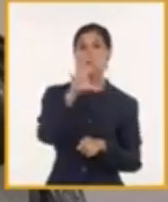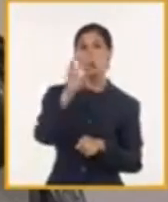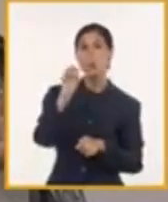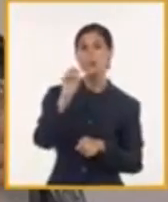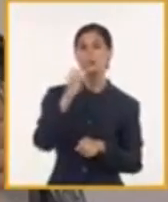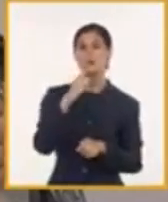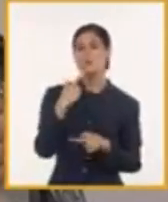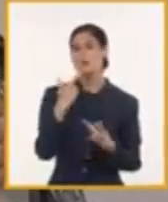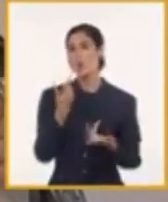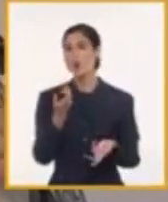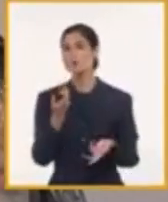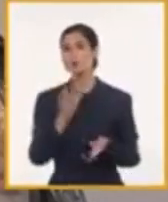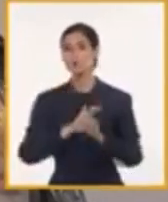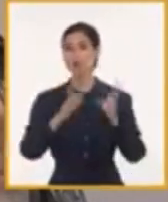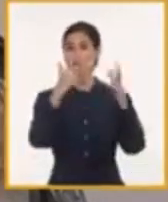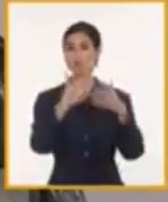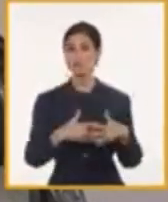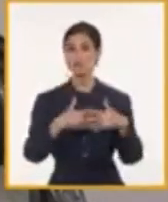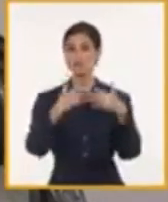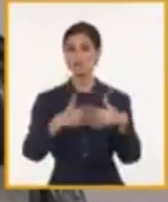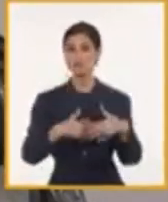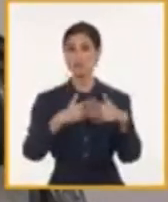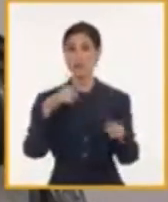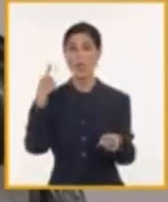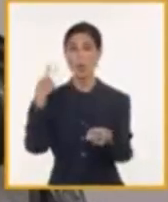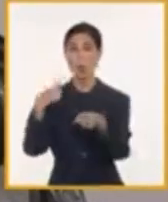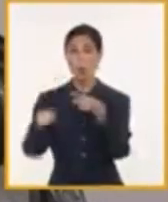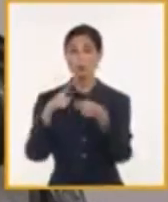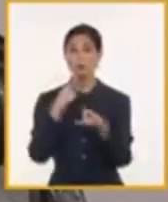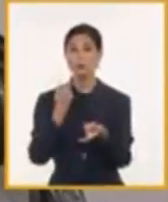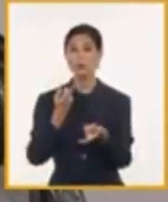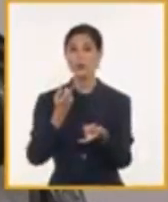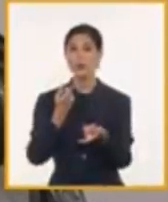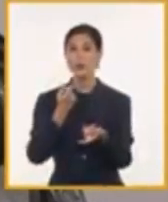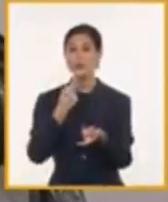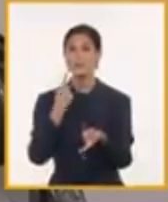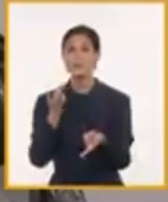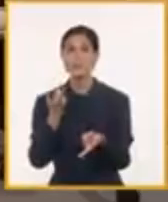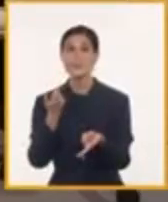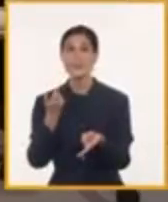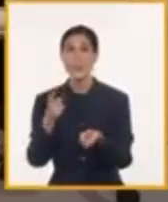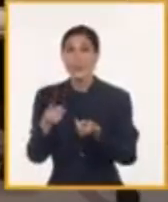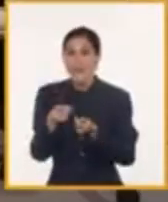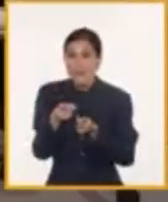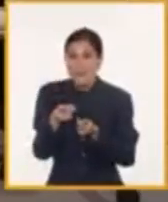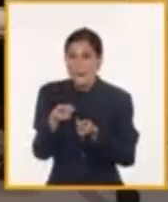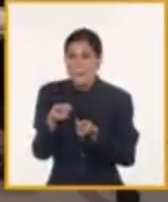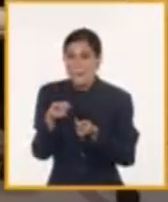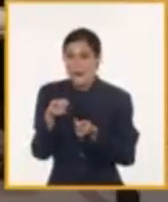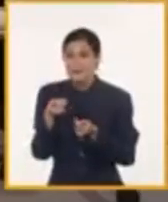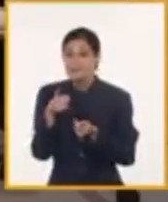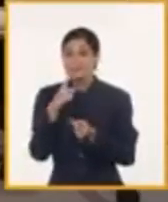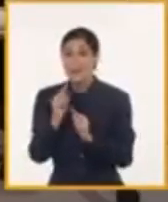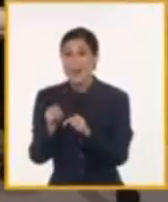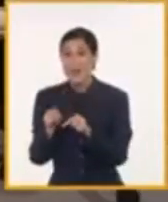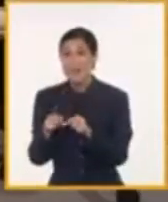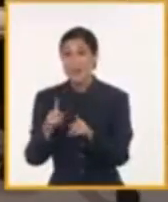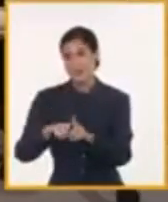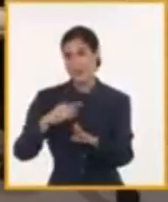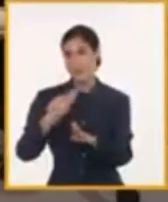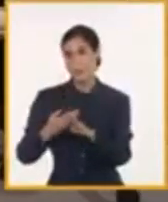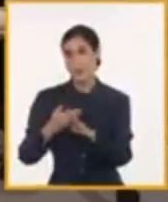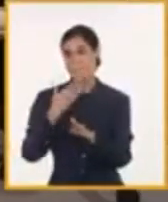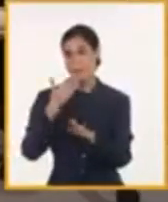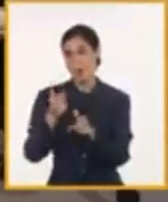de los reproductores y el resto para el crecimiento de la larva a alevín. Así que esas son las que vemos en la carretera cuando pasamos,